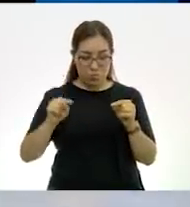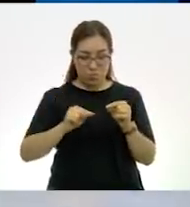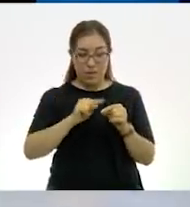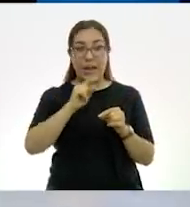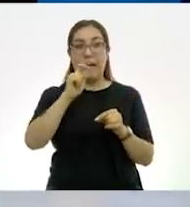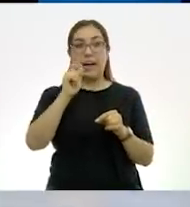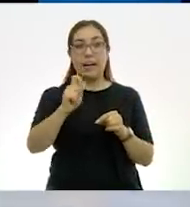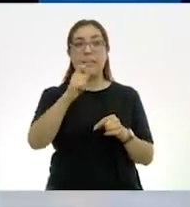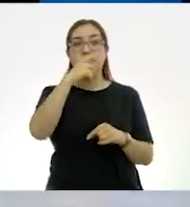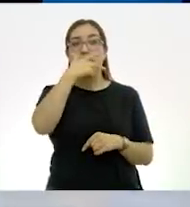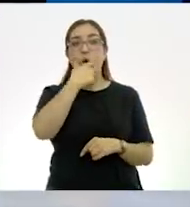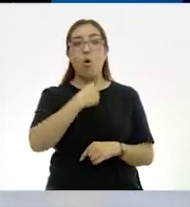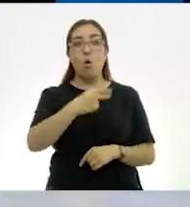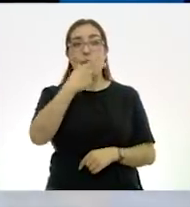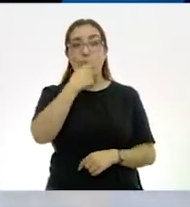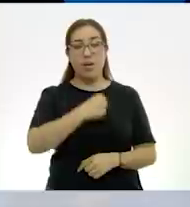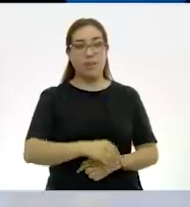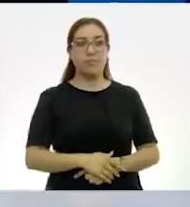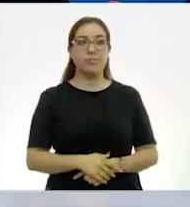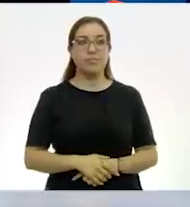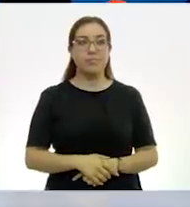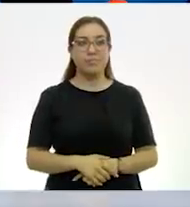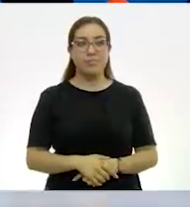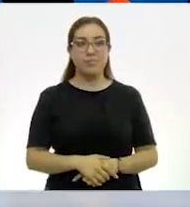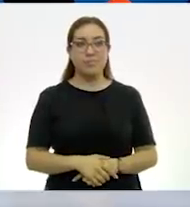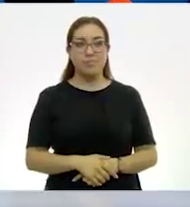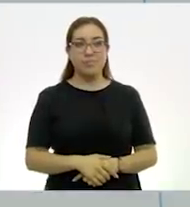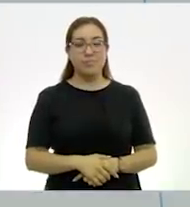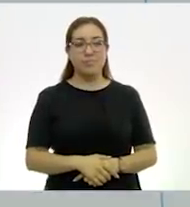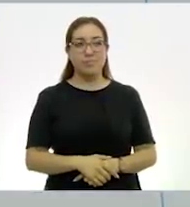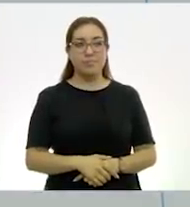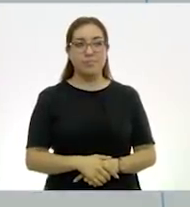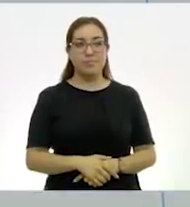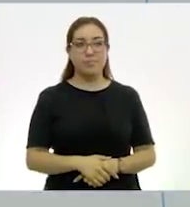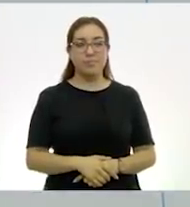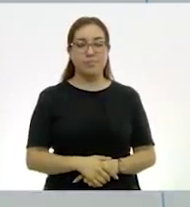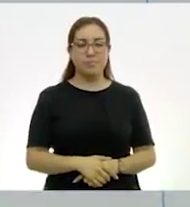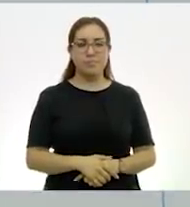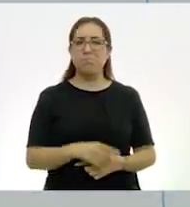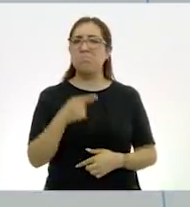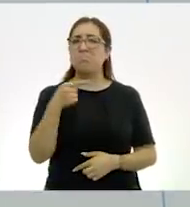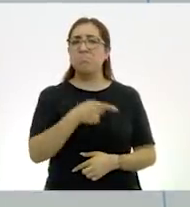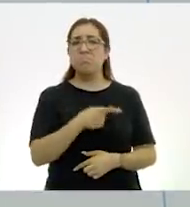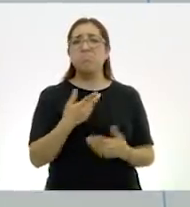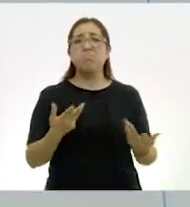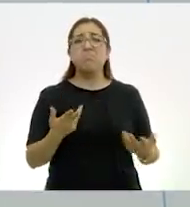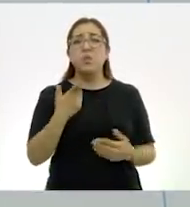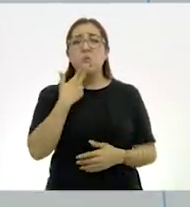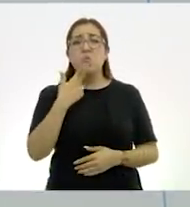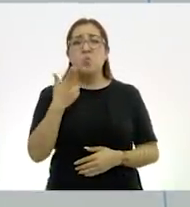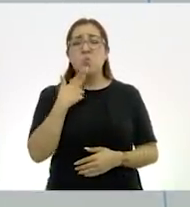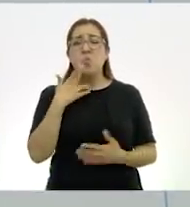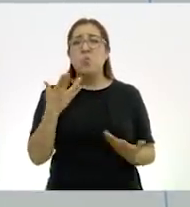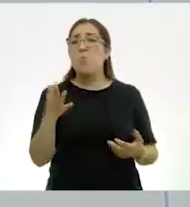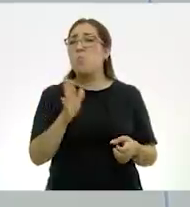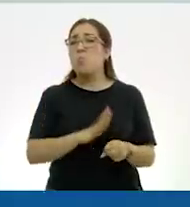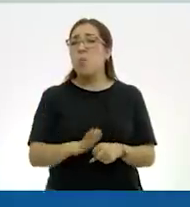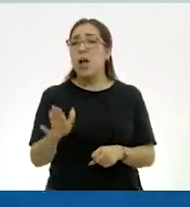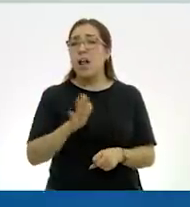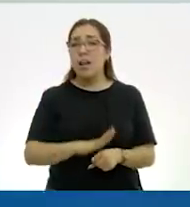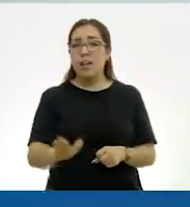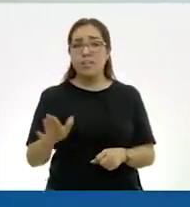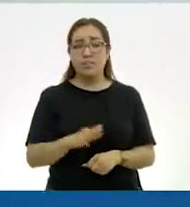figuras. Y figuras. Muy bien. Muy bien. ¿Qué uso se le daría a este tipo de escritura?